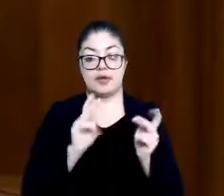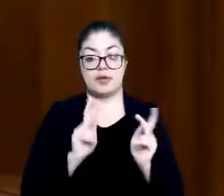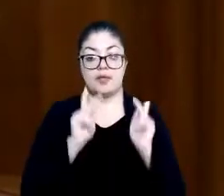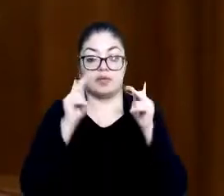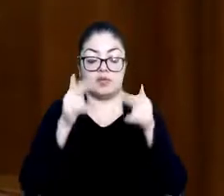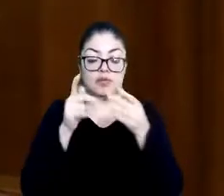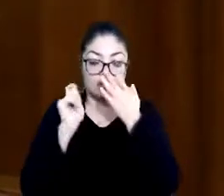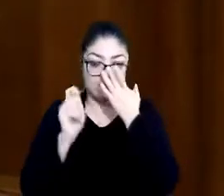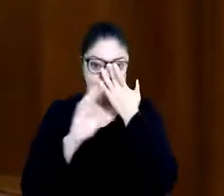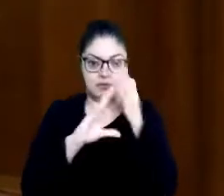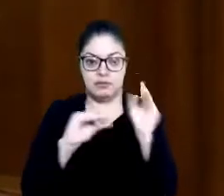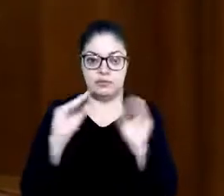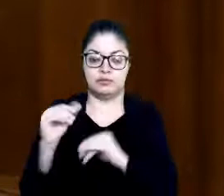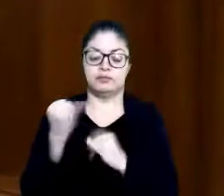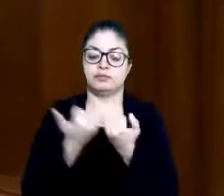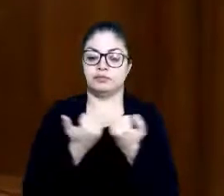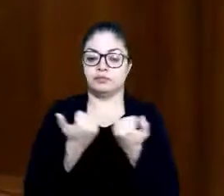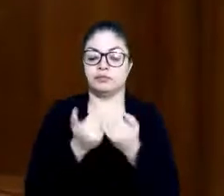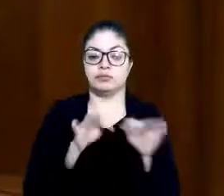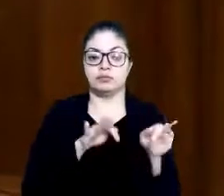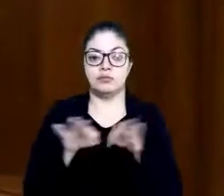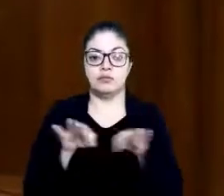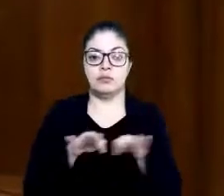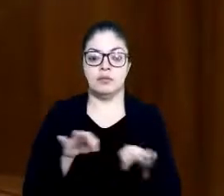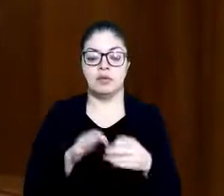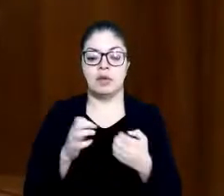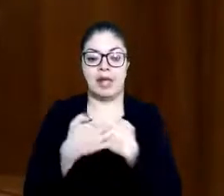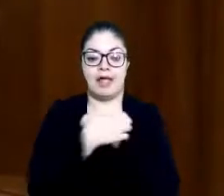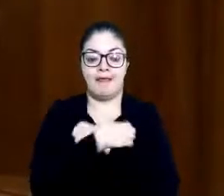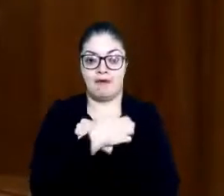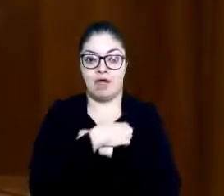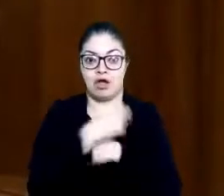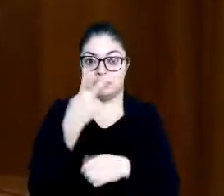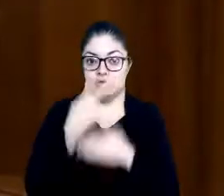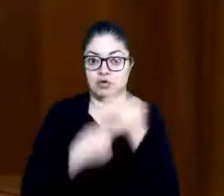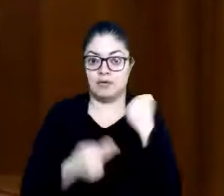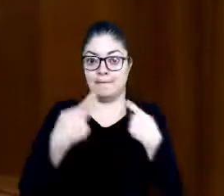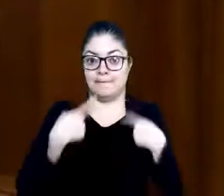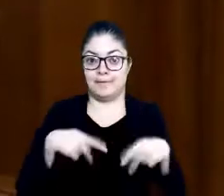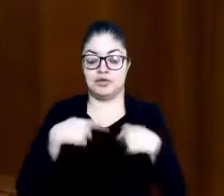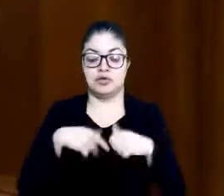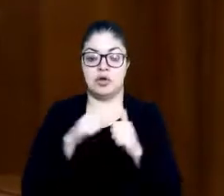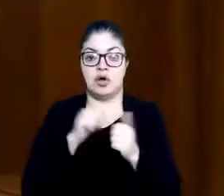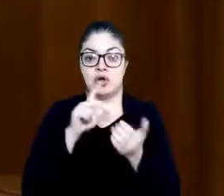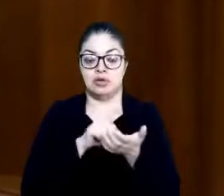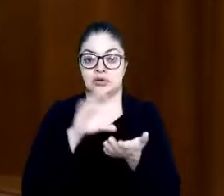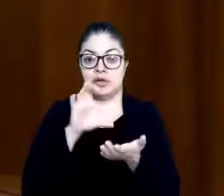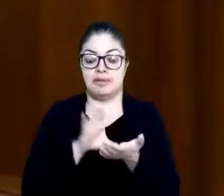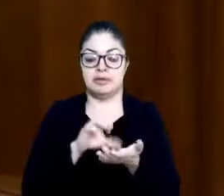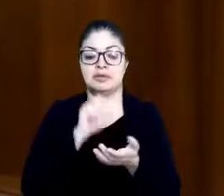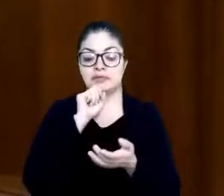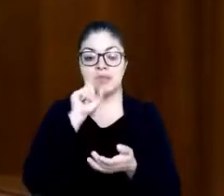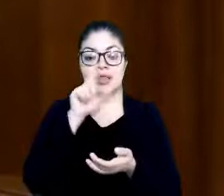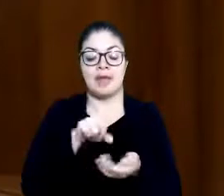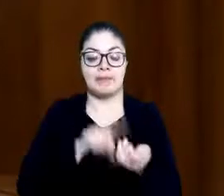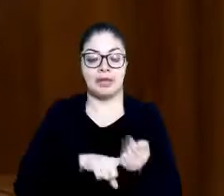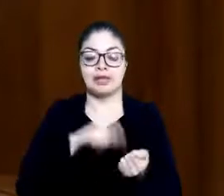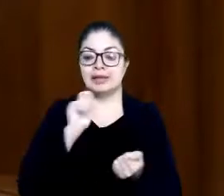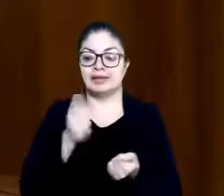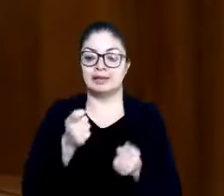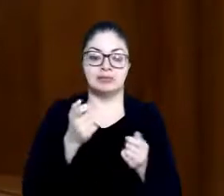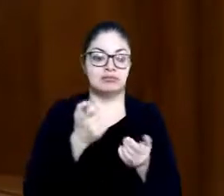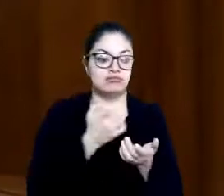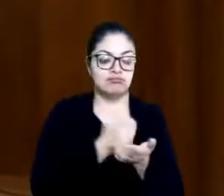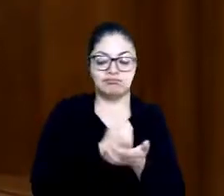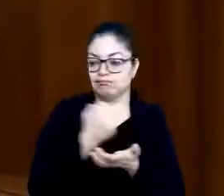ámbito formativo y el ámbito laboral. La educación dual para las personas con discapacidad también es un ganar-ganar